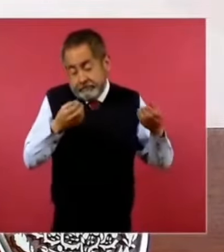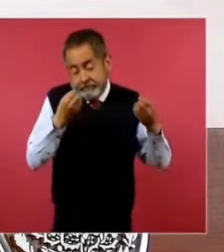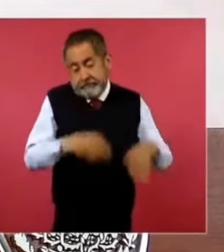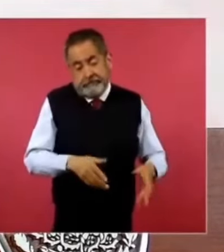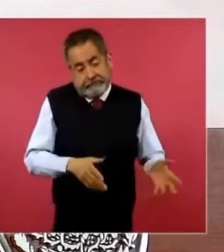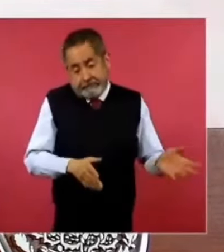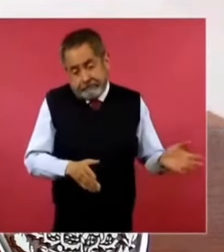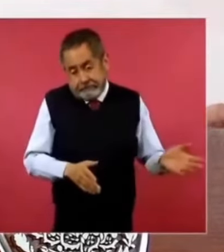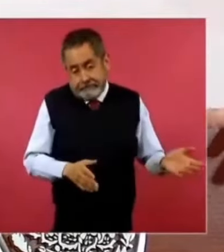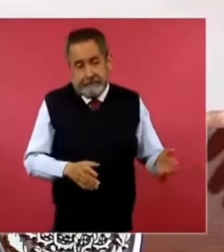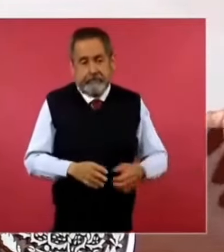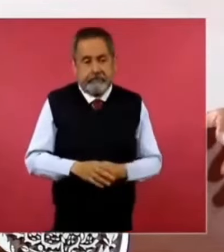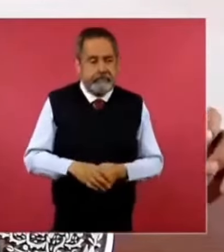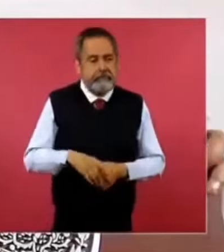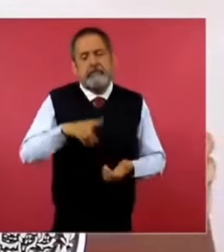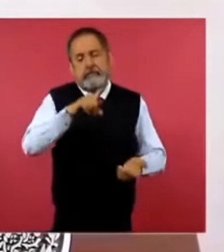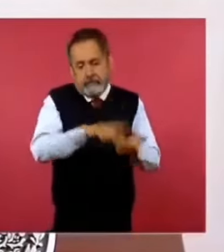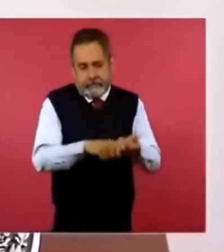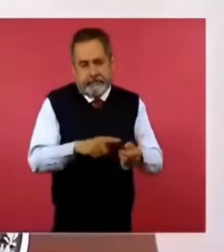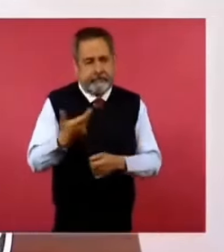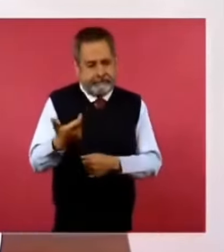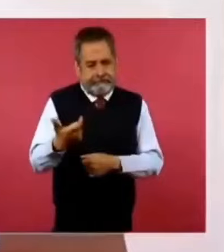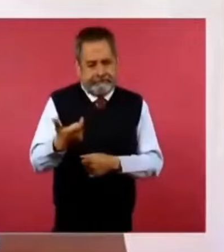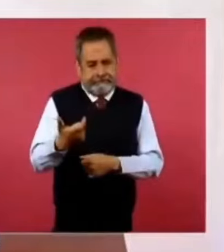claro eso tiene que ver con el